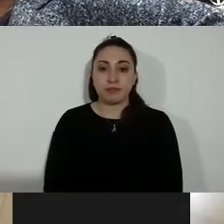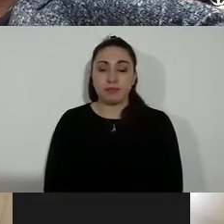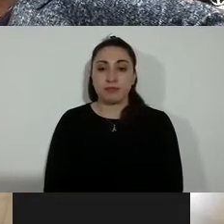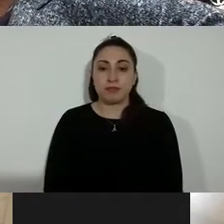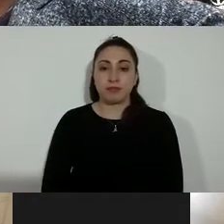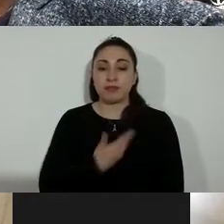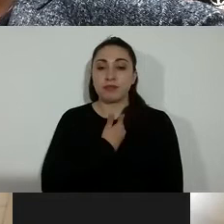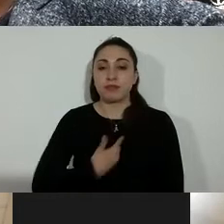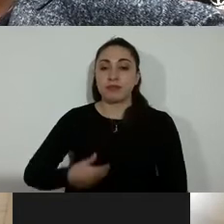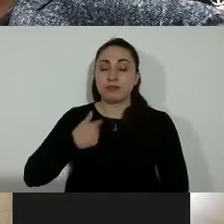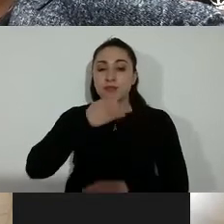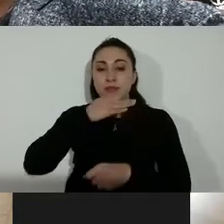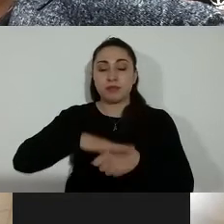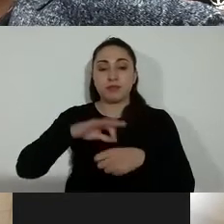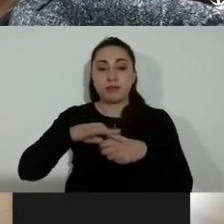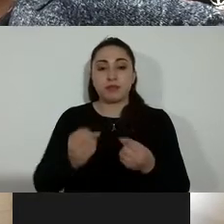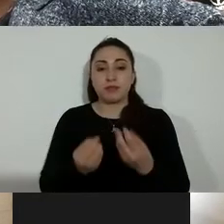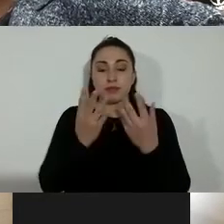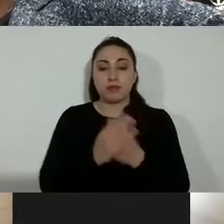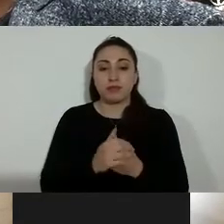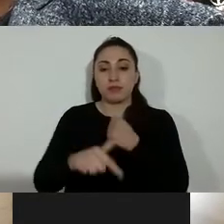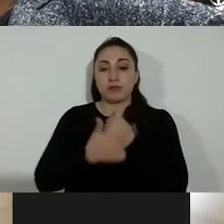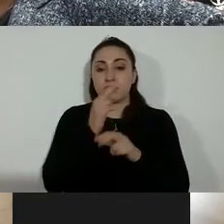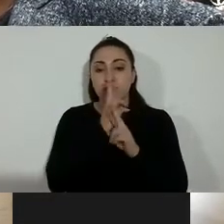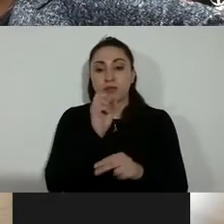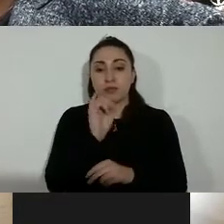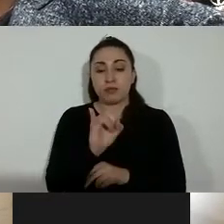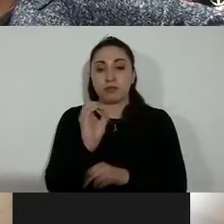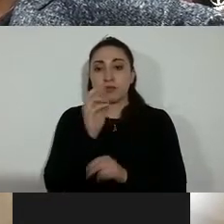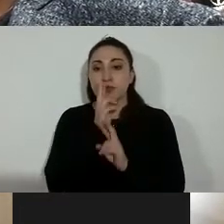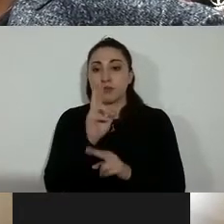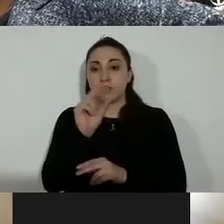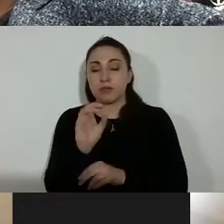Diputado presidente, el resultado de la votación es el siguiente. 12 votos a favor, 0 en